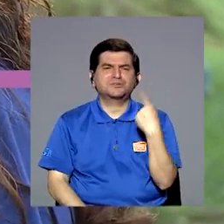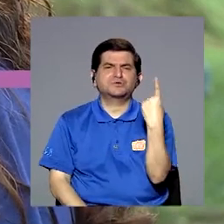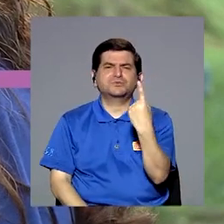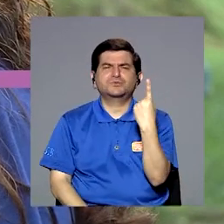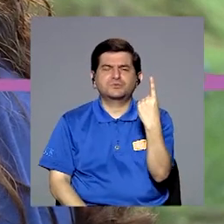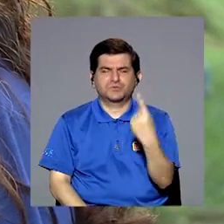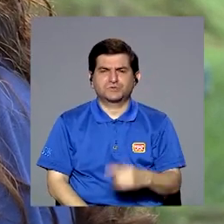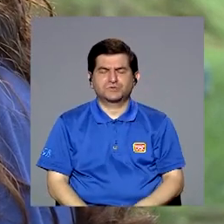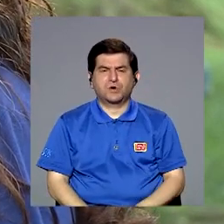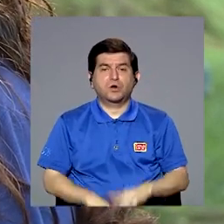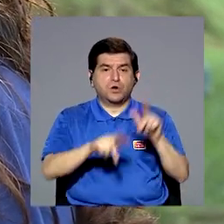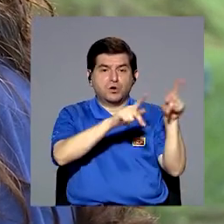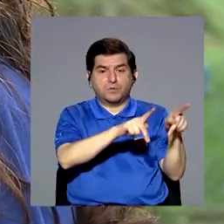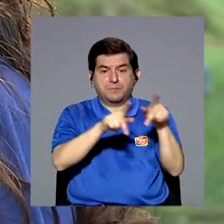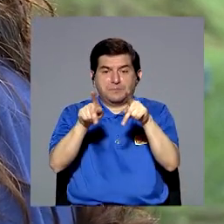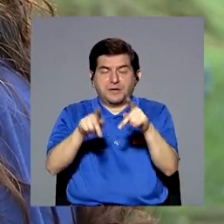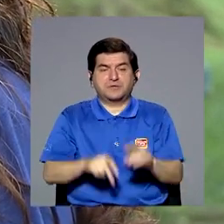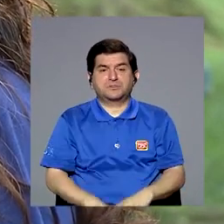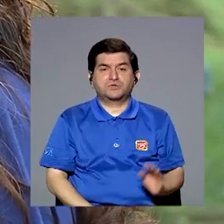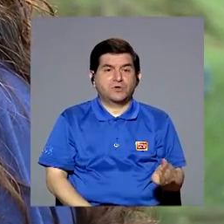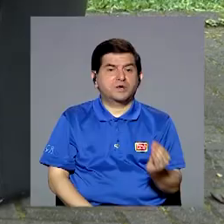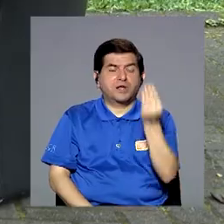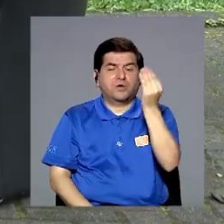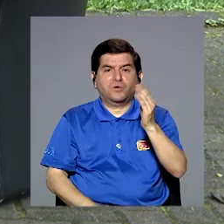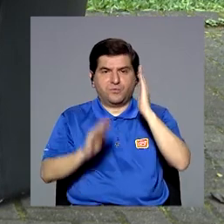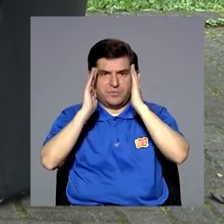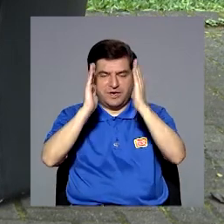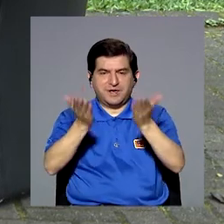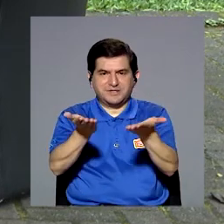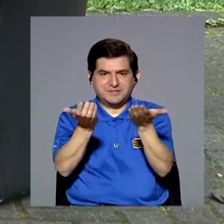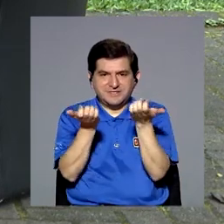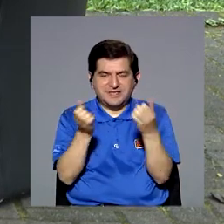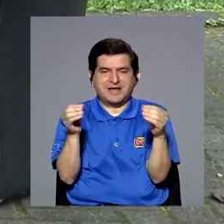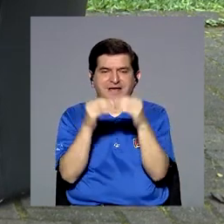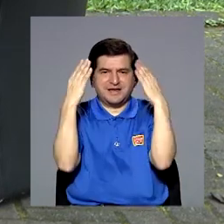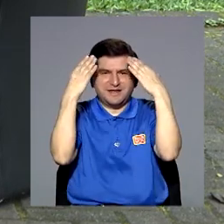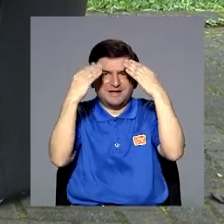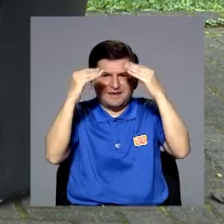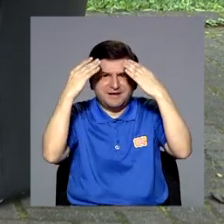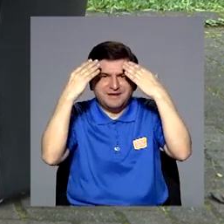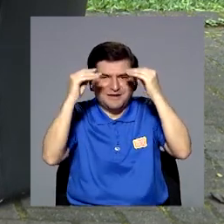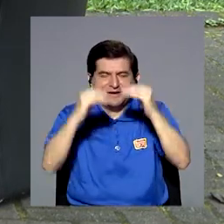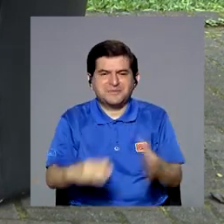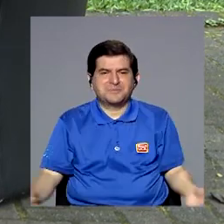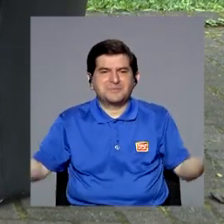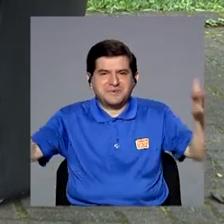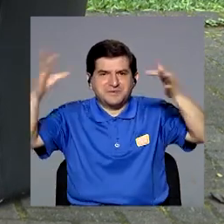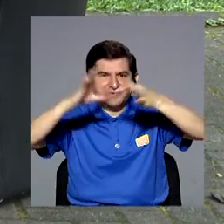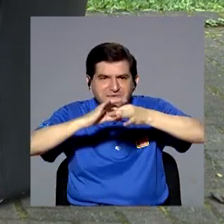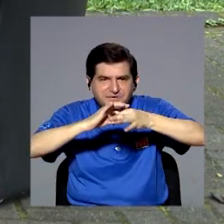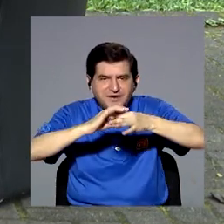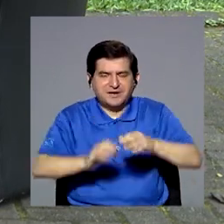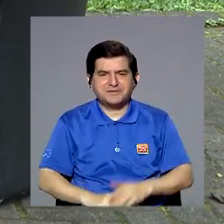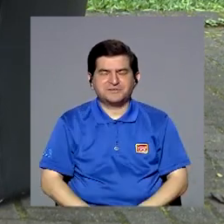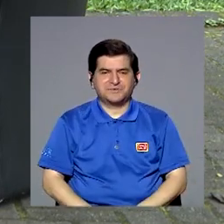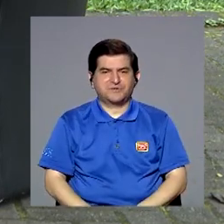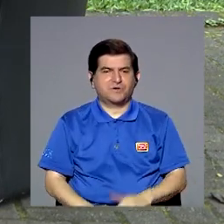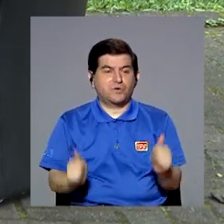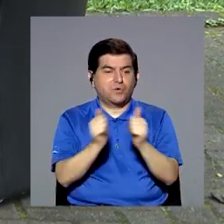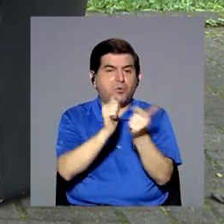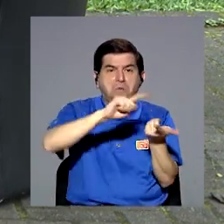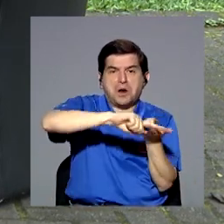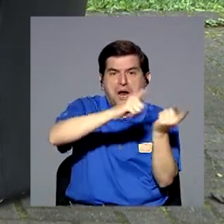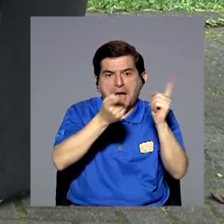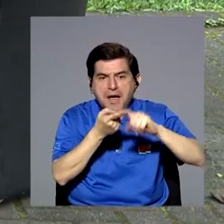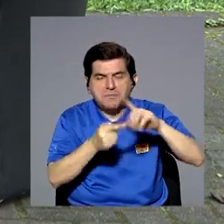más, si alguna persona, alguno de los jóvenes que nos está escuchando quiere tener un poquito más de información acerca de cómo relacionarse con